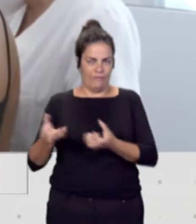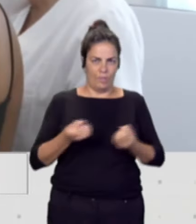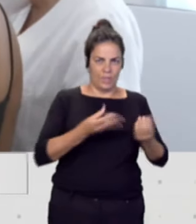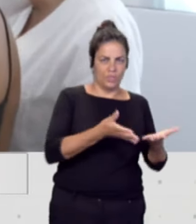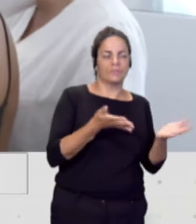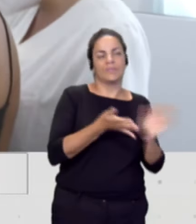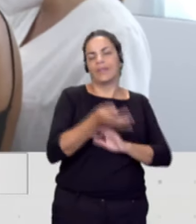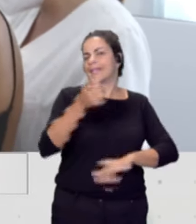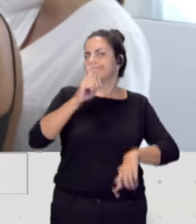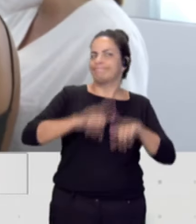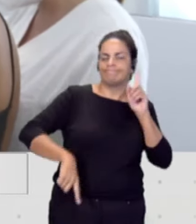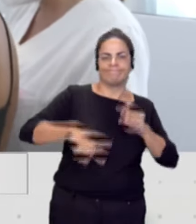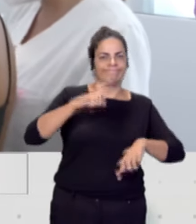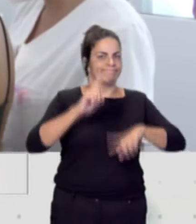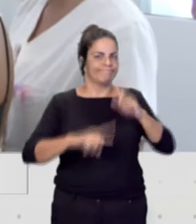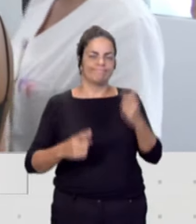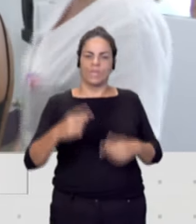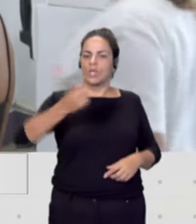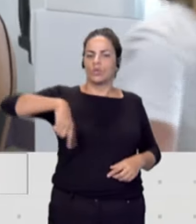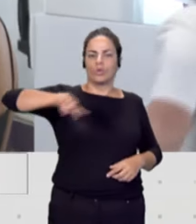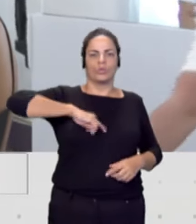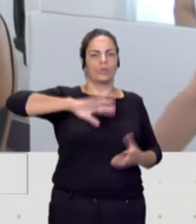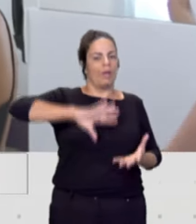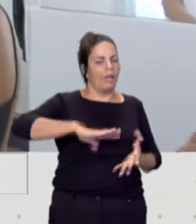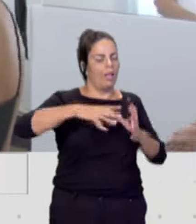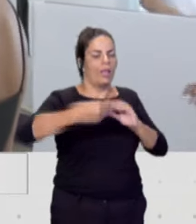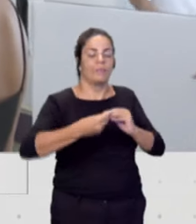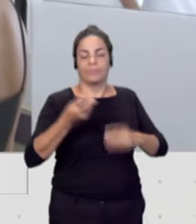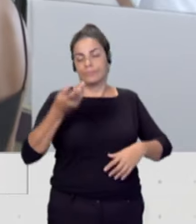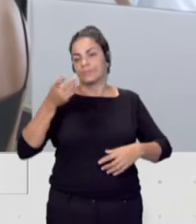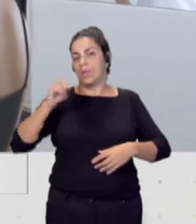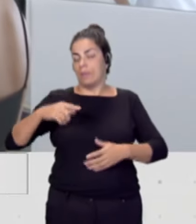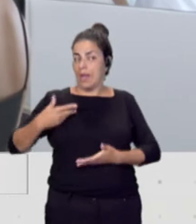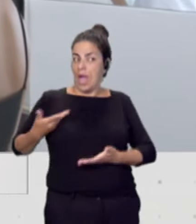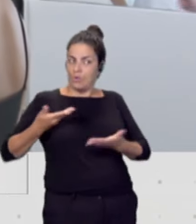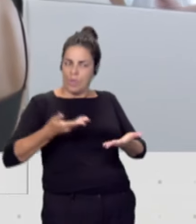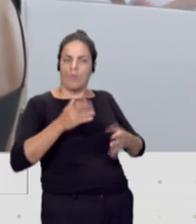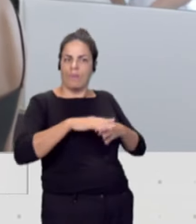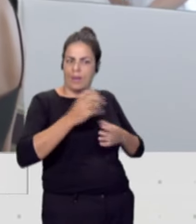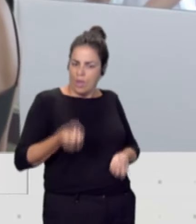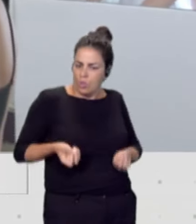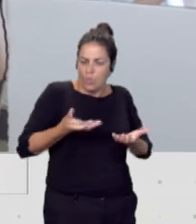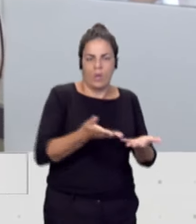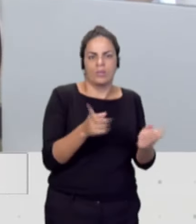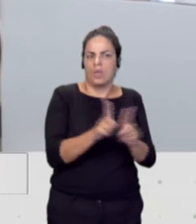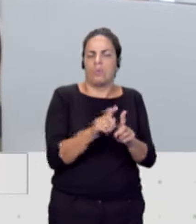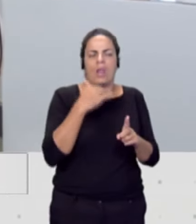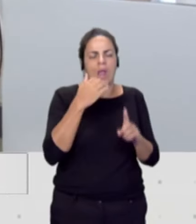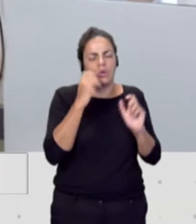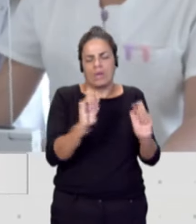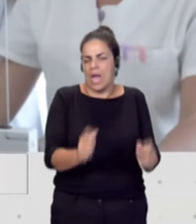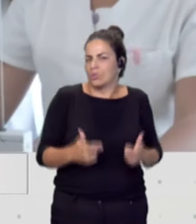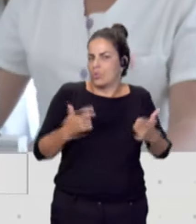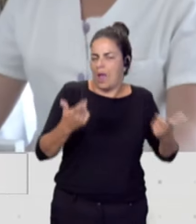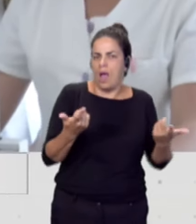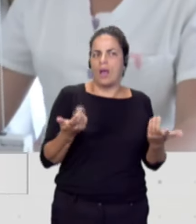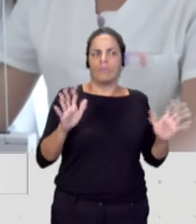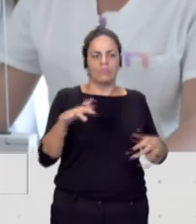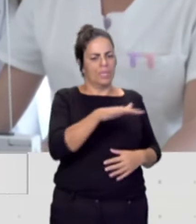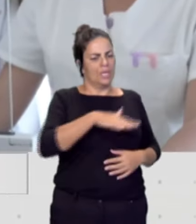variable y nosotros lo vamos adaptando también, ayudando a que se verbalice como lo más natural posible, en un entorno